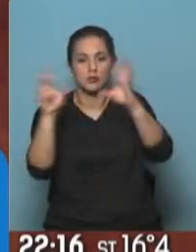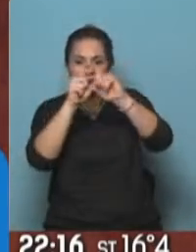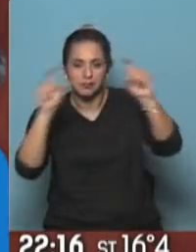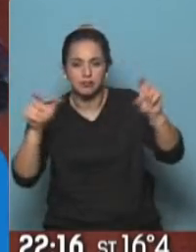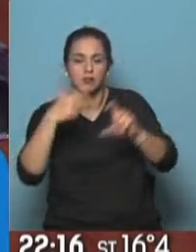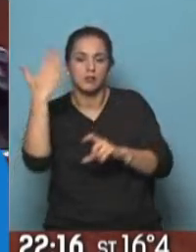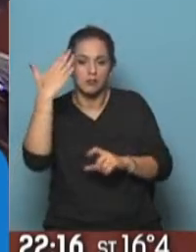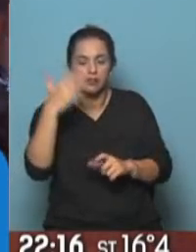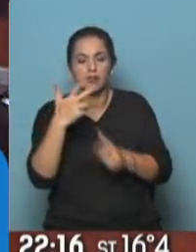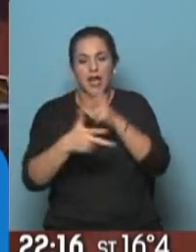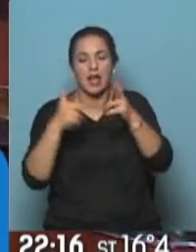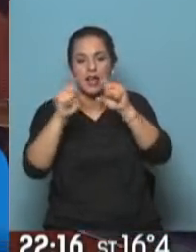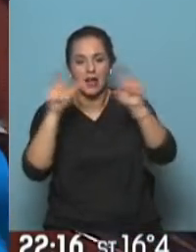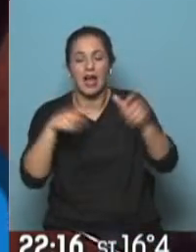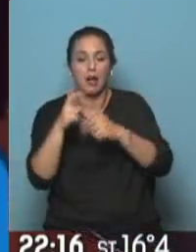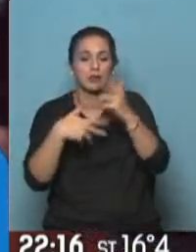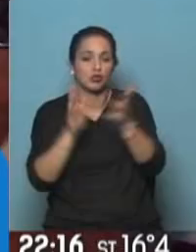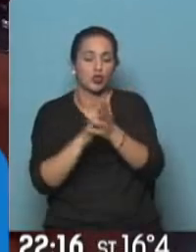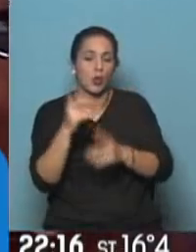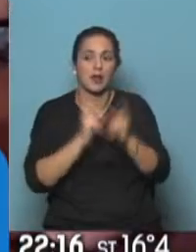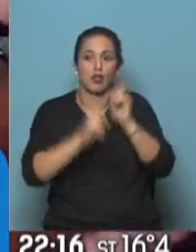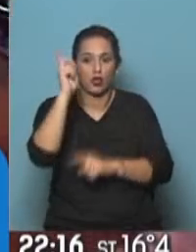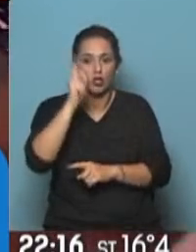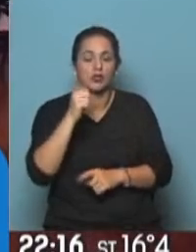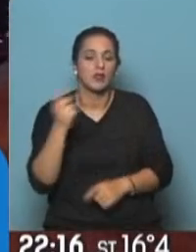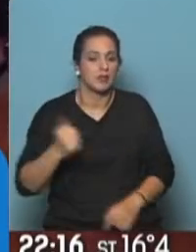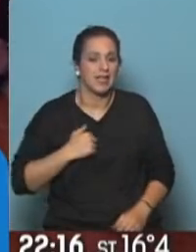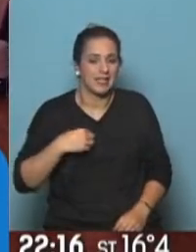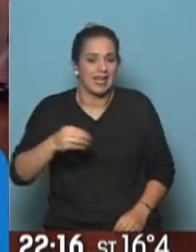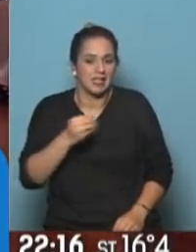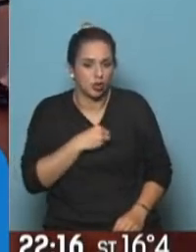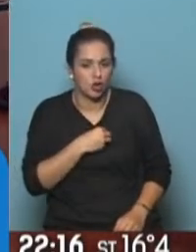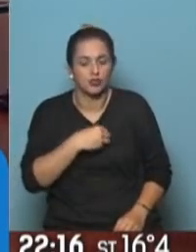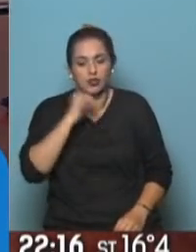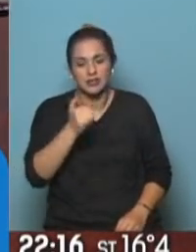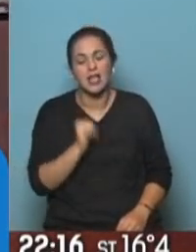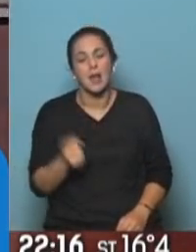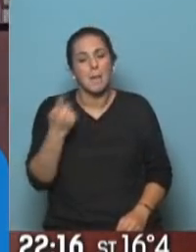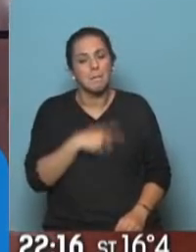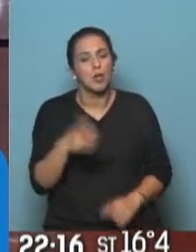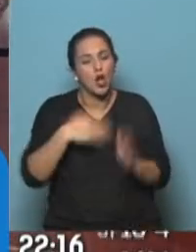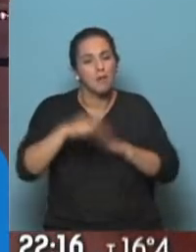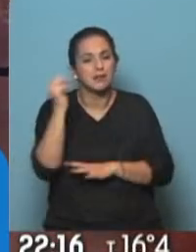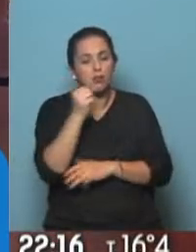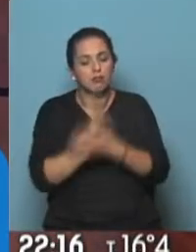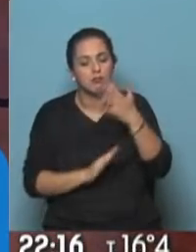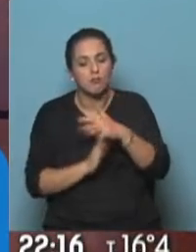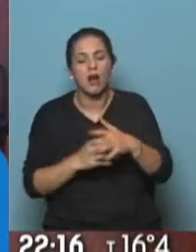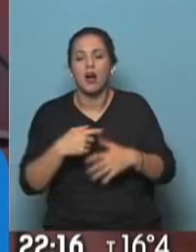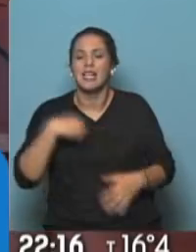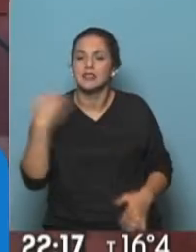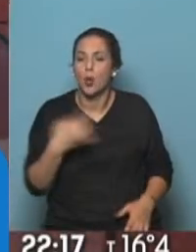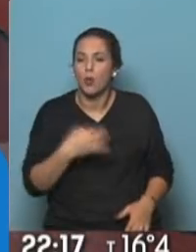su slogan habla de Deus. São religiosos, pero principalmente a